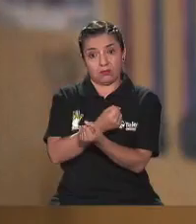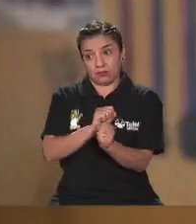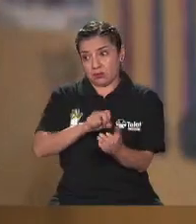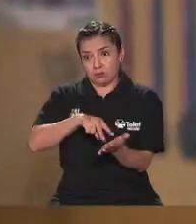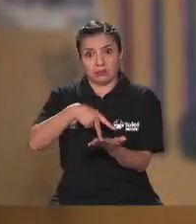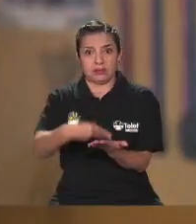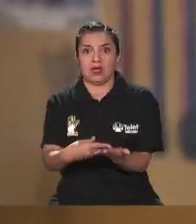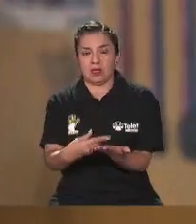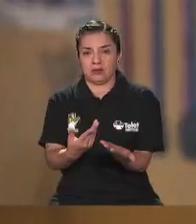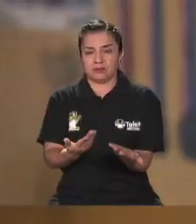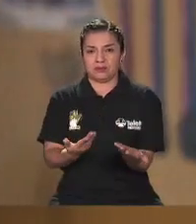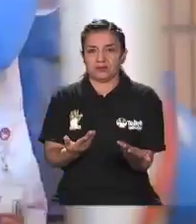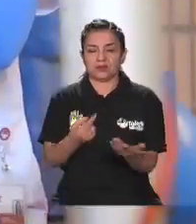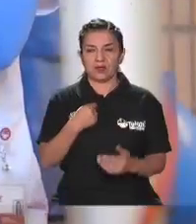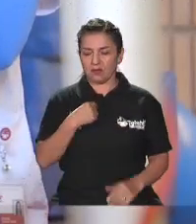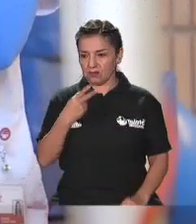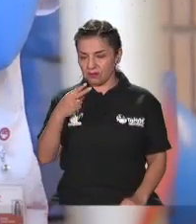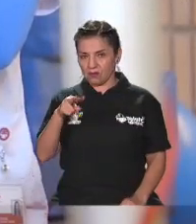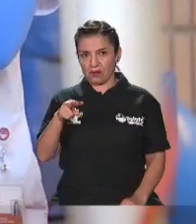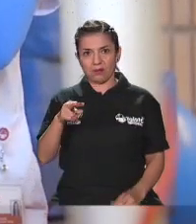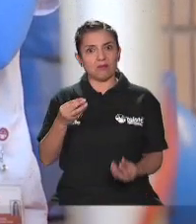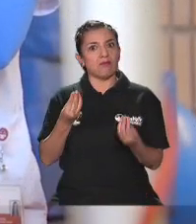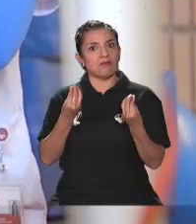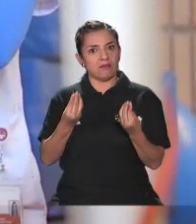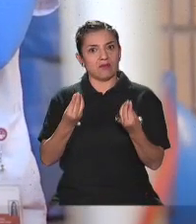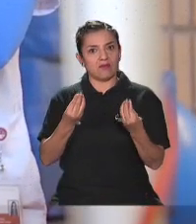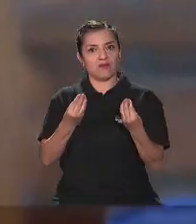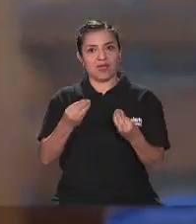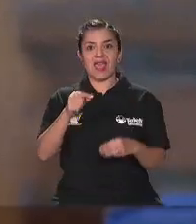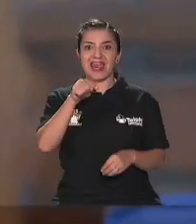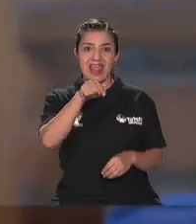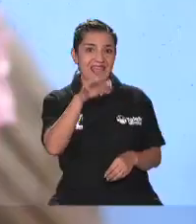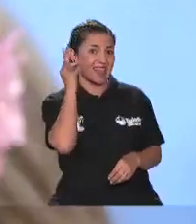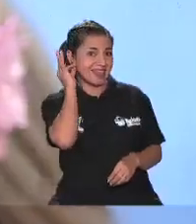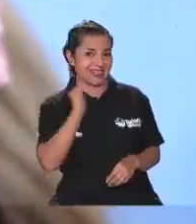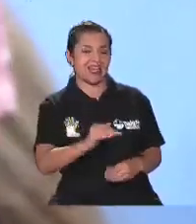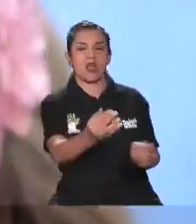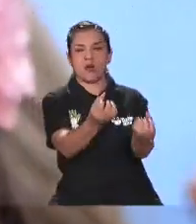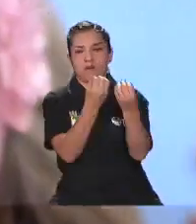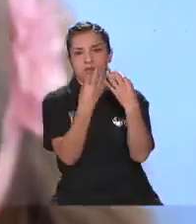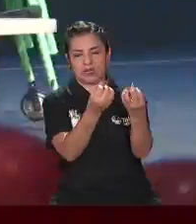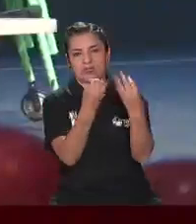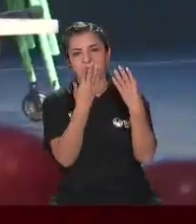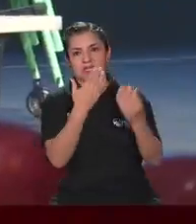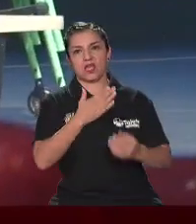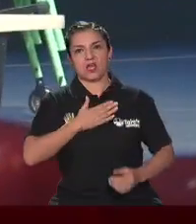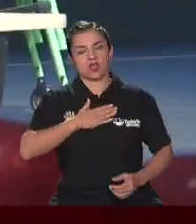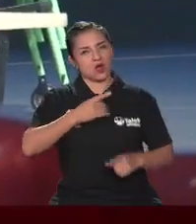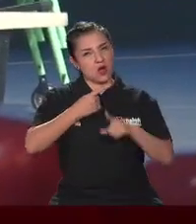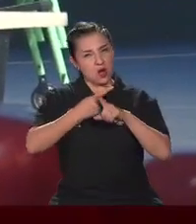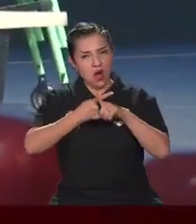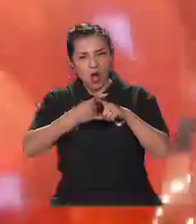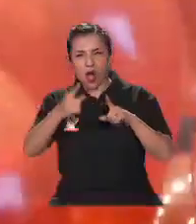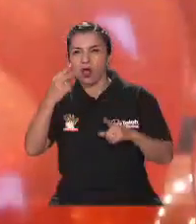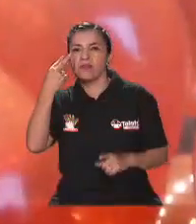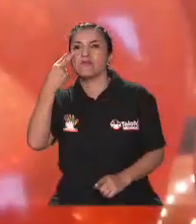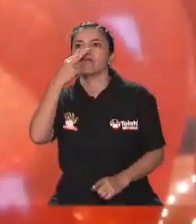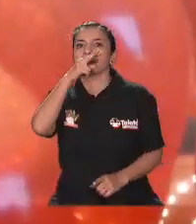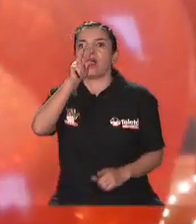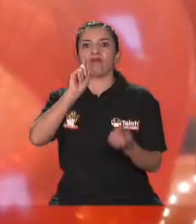como... Bien, pues. Y si ella me lo enseña, entonces yo ya tengo otra mirada de la